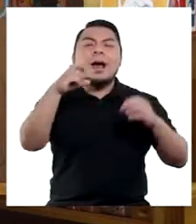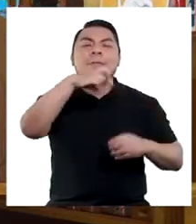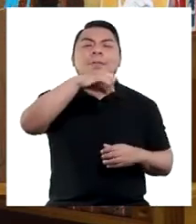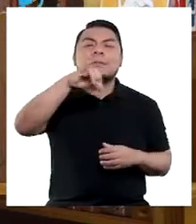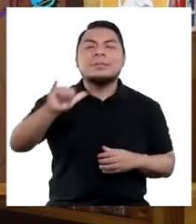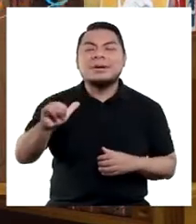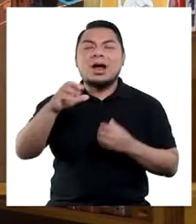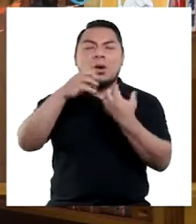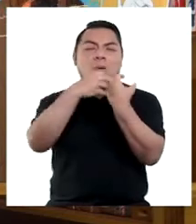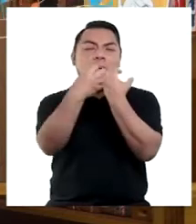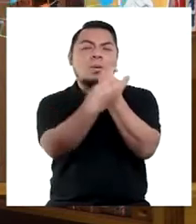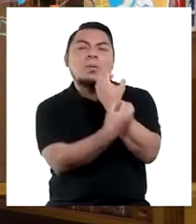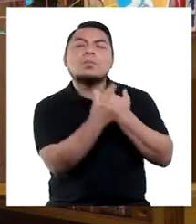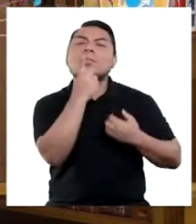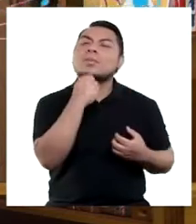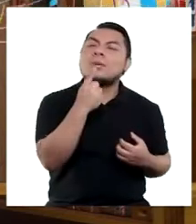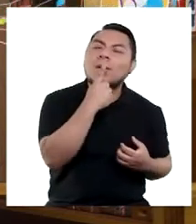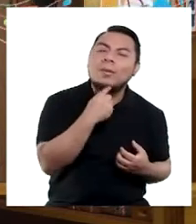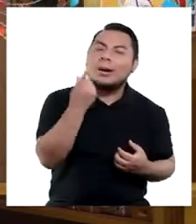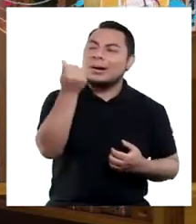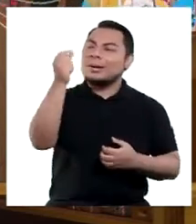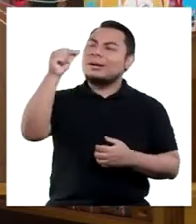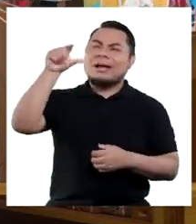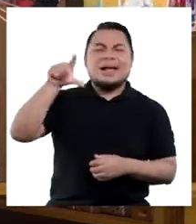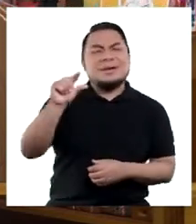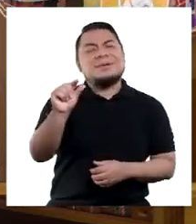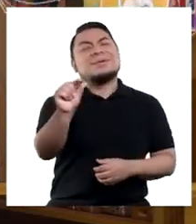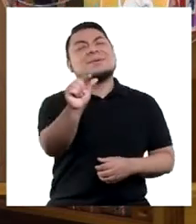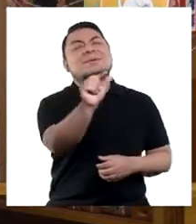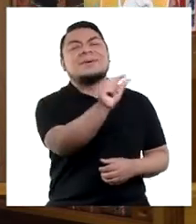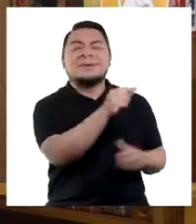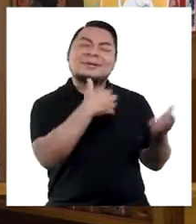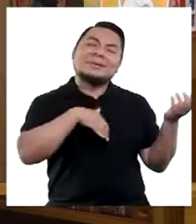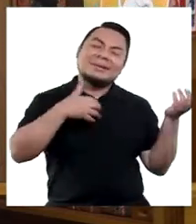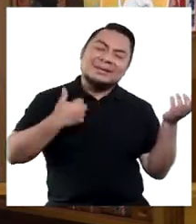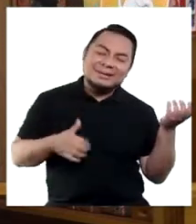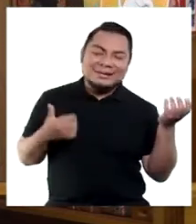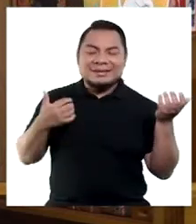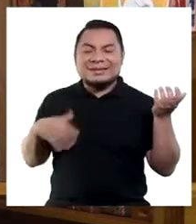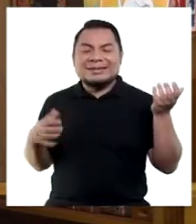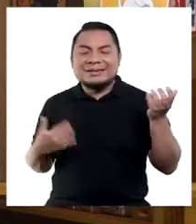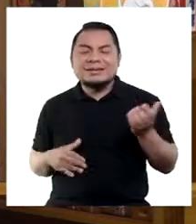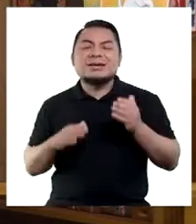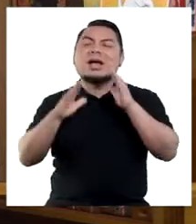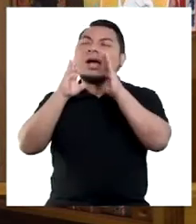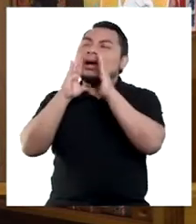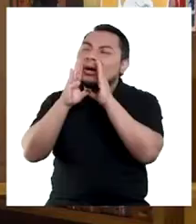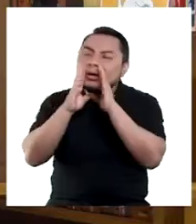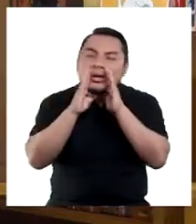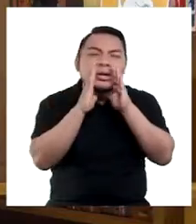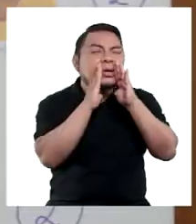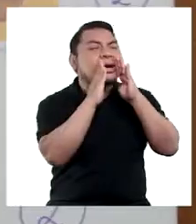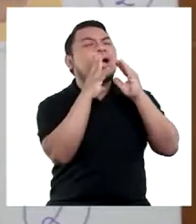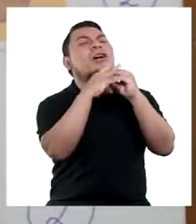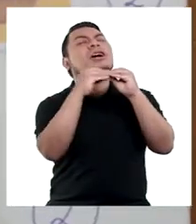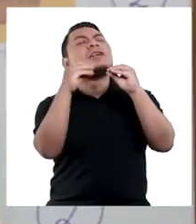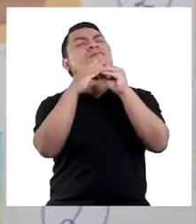así para perder uvas prestaste para frutas